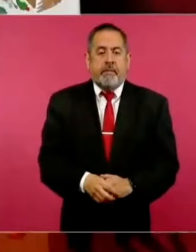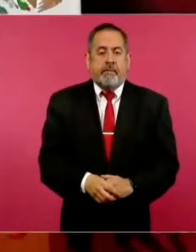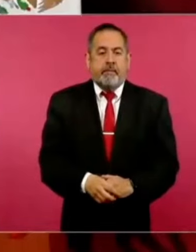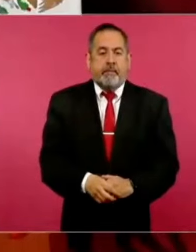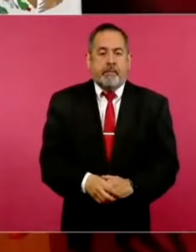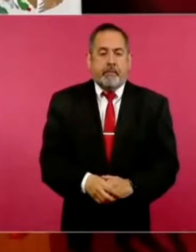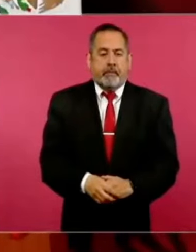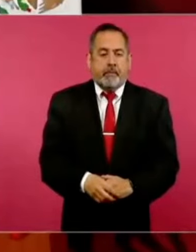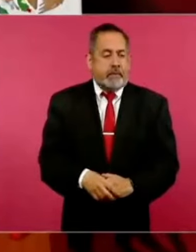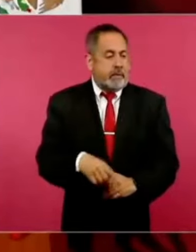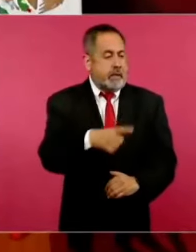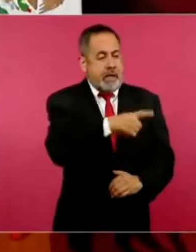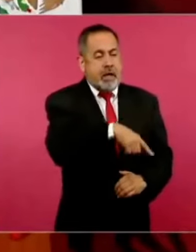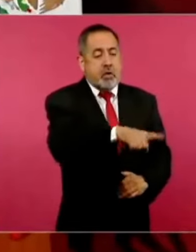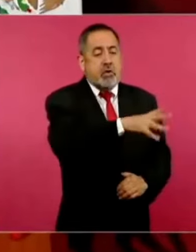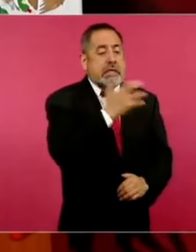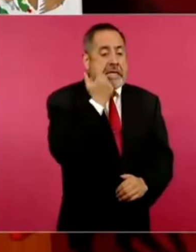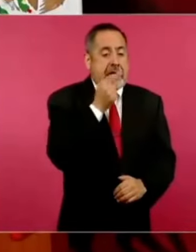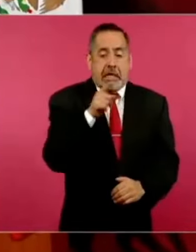al olvido.